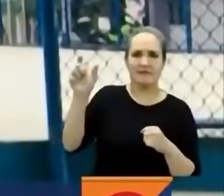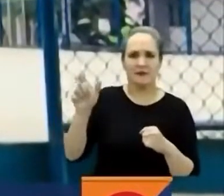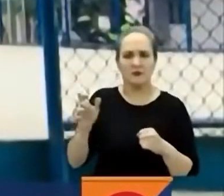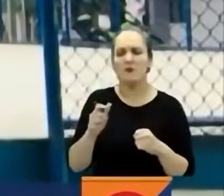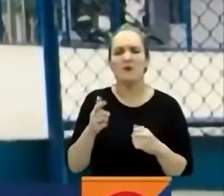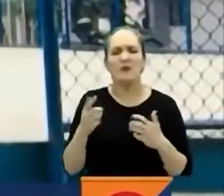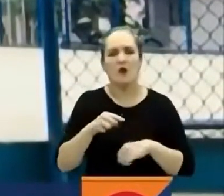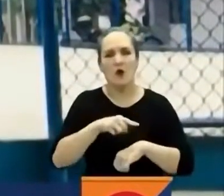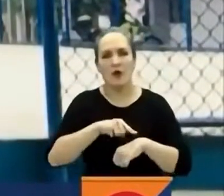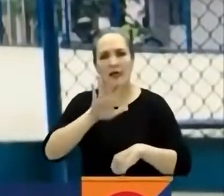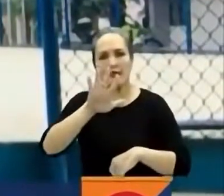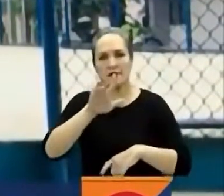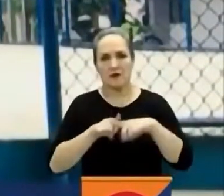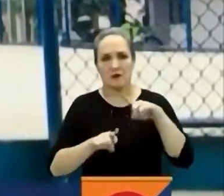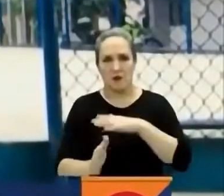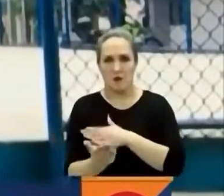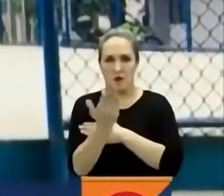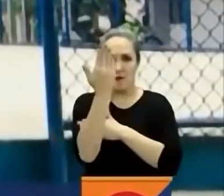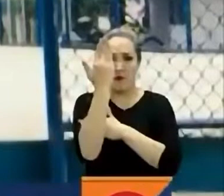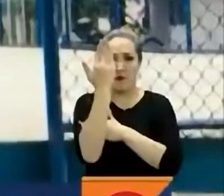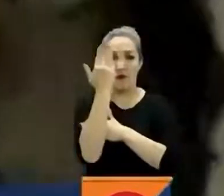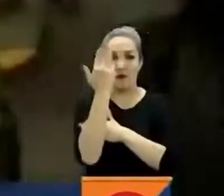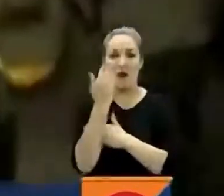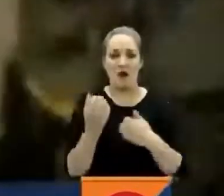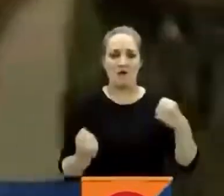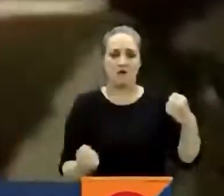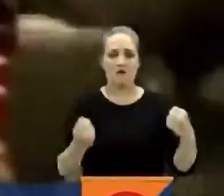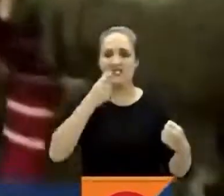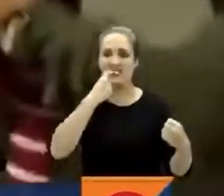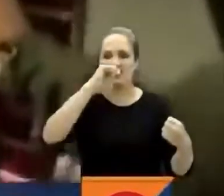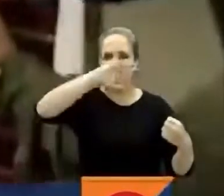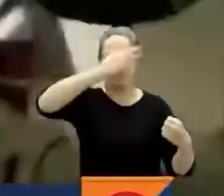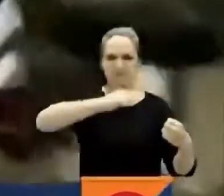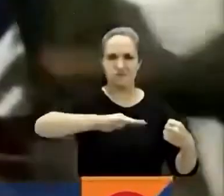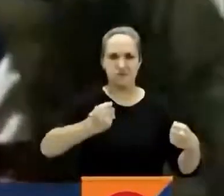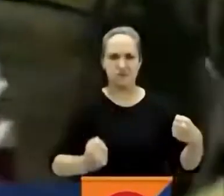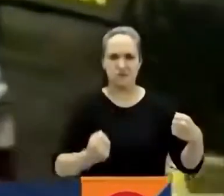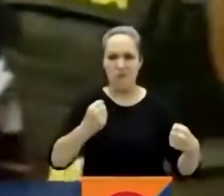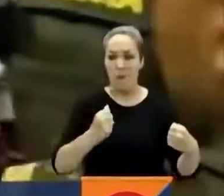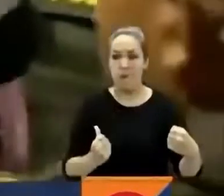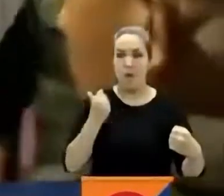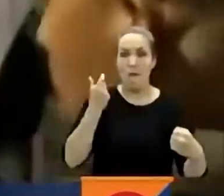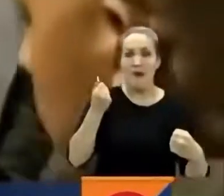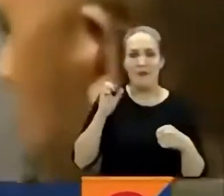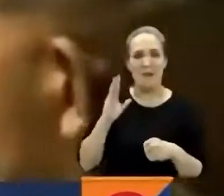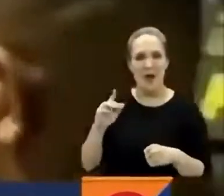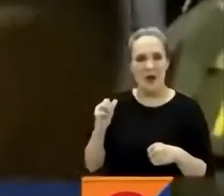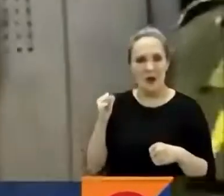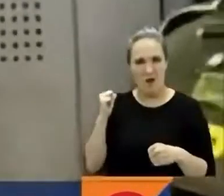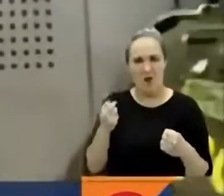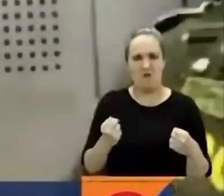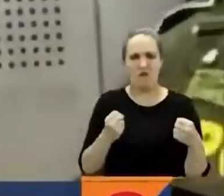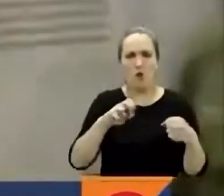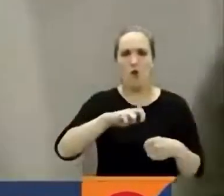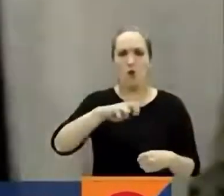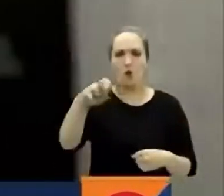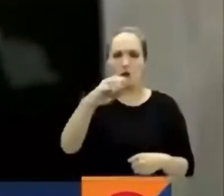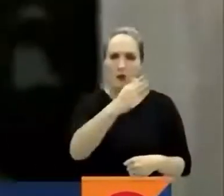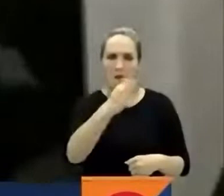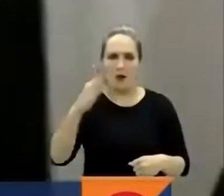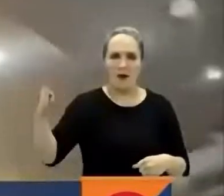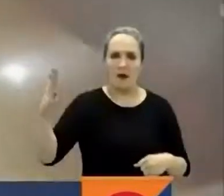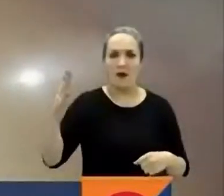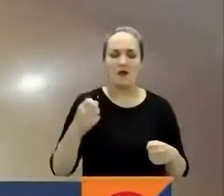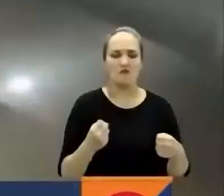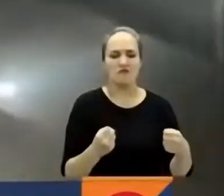las 5:30 de la mañana en medio de un intento de robo a un camión de valores en el norte de Barranquilla. De acuerdo a lo informado por la Policía Metropolitana